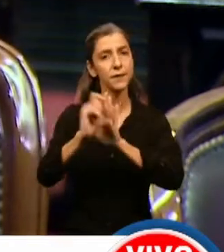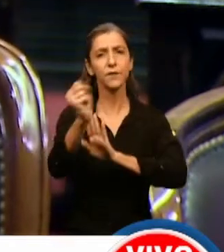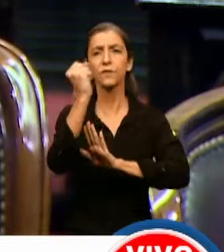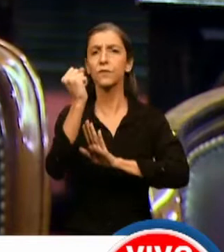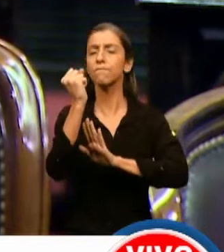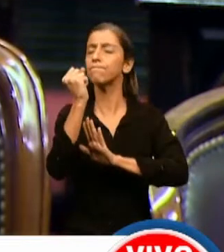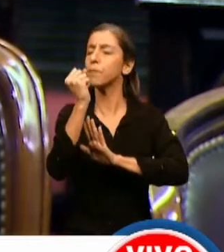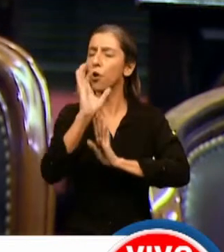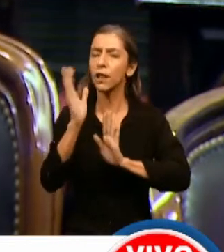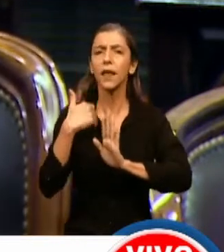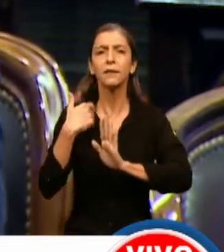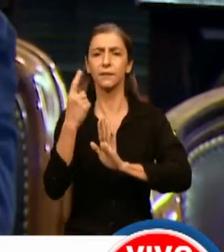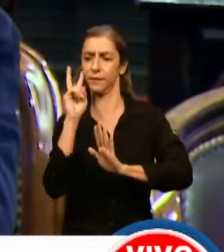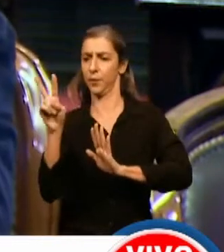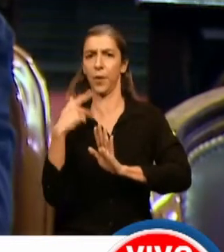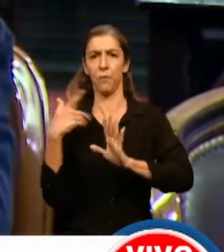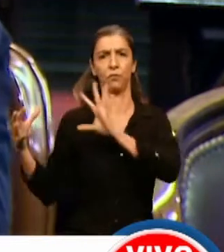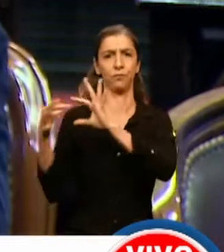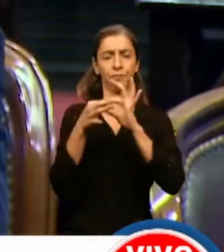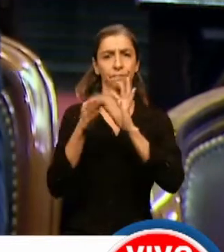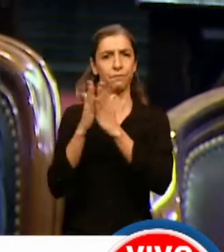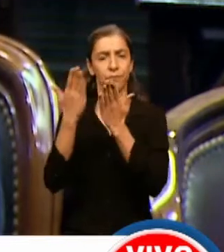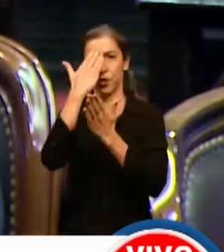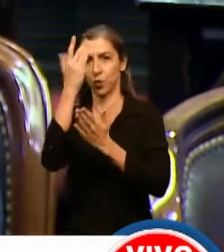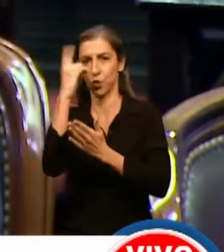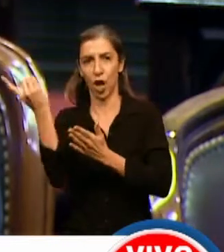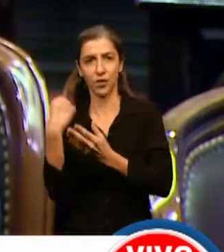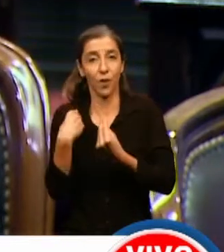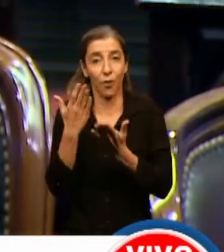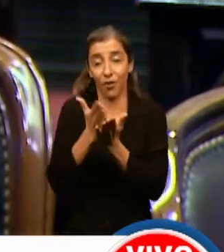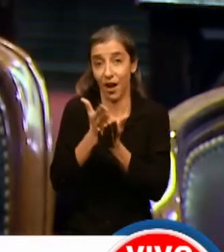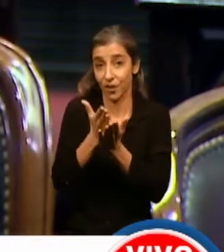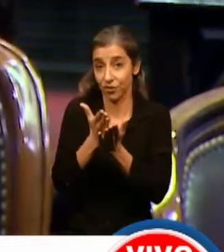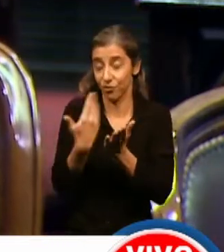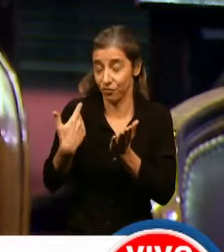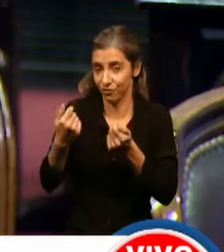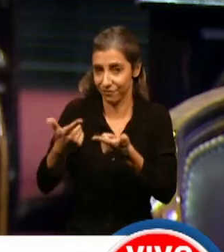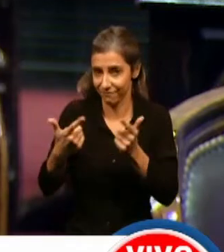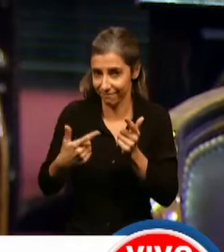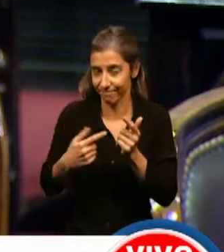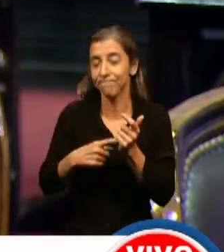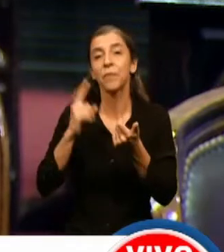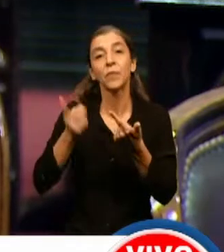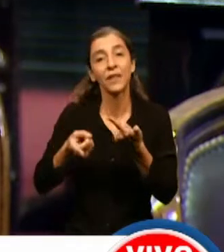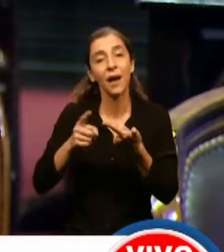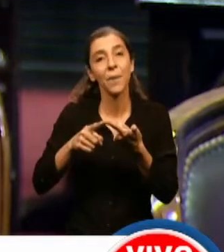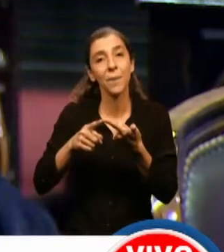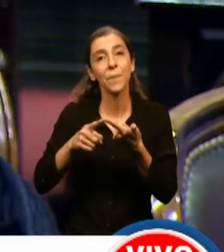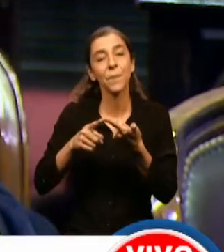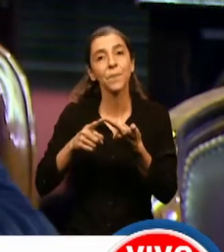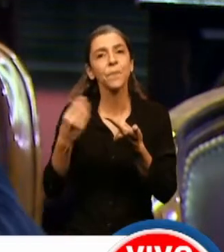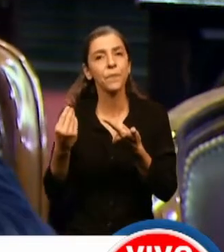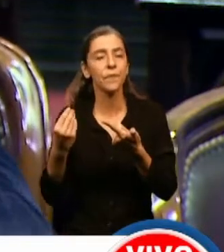constitucional, no solo en la reglamentación de derechos, sino en lo que establece